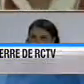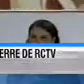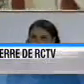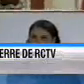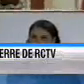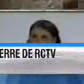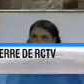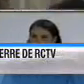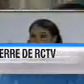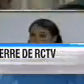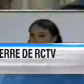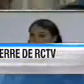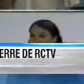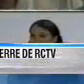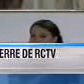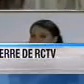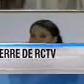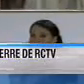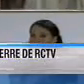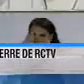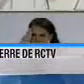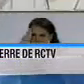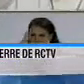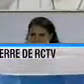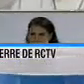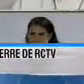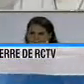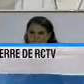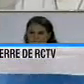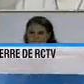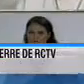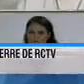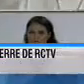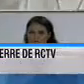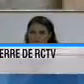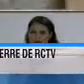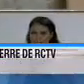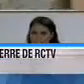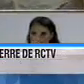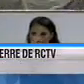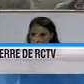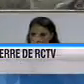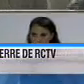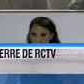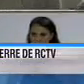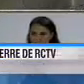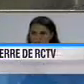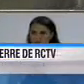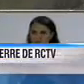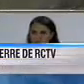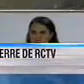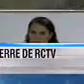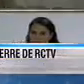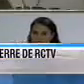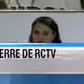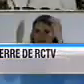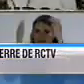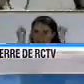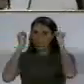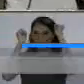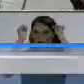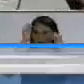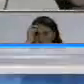el canal campeones ahí su ventana a la realidad, a la crítica y a su propia voz de denuncia. 28 de diciembre, Día de